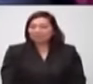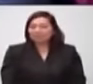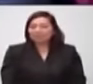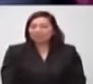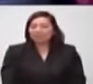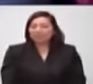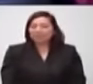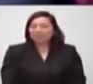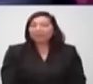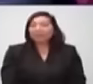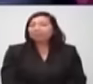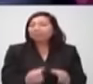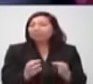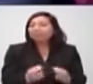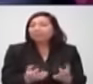Que